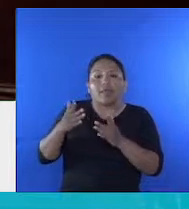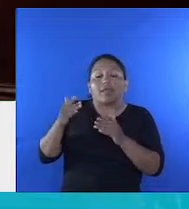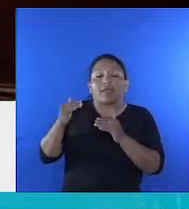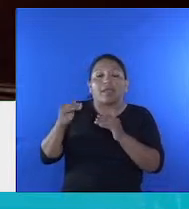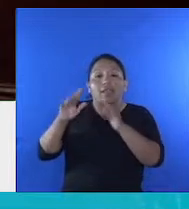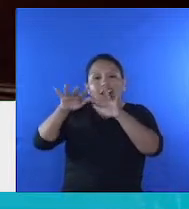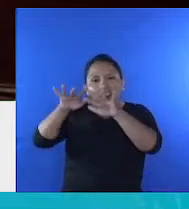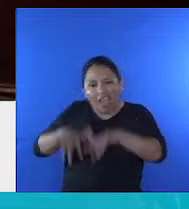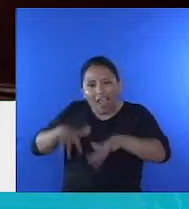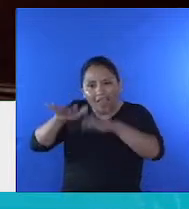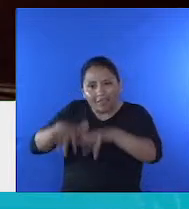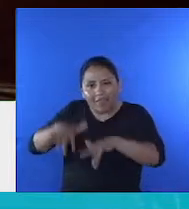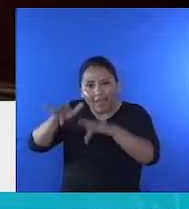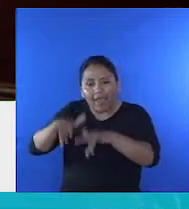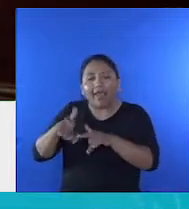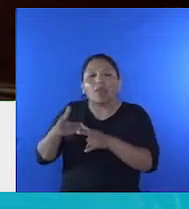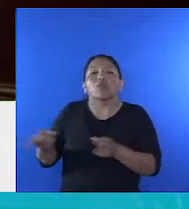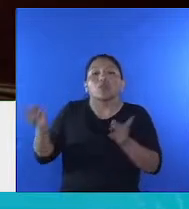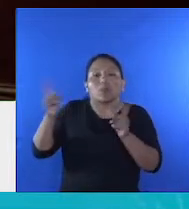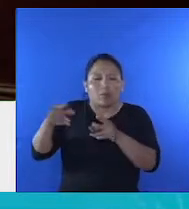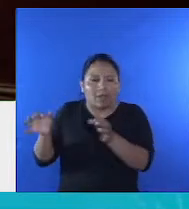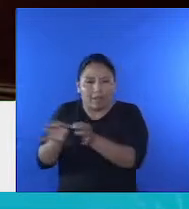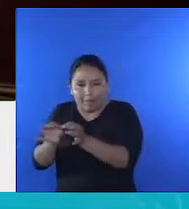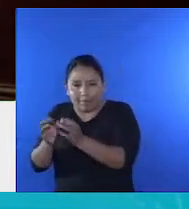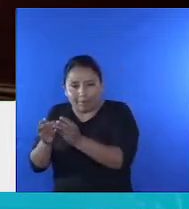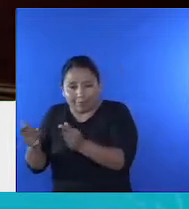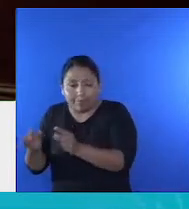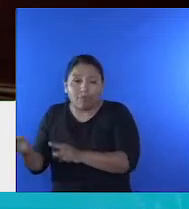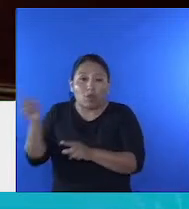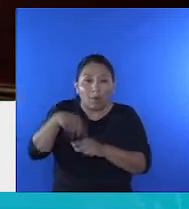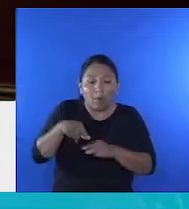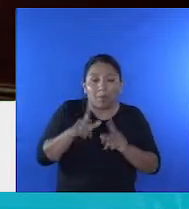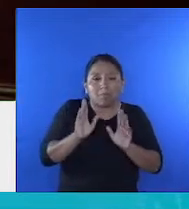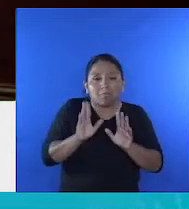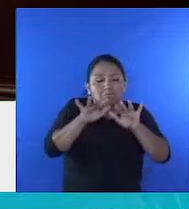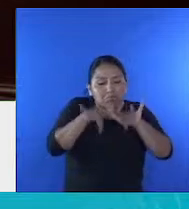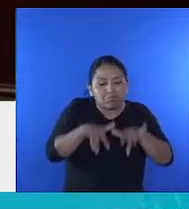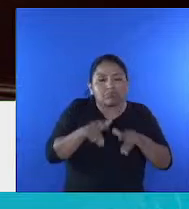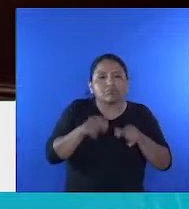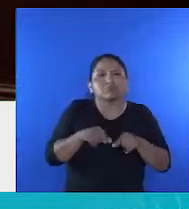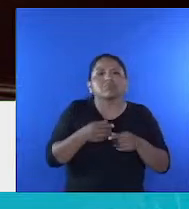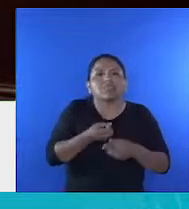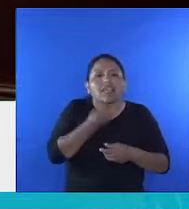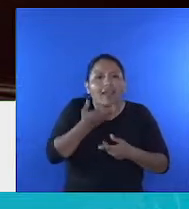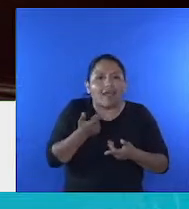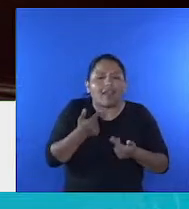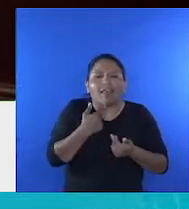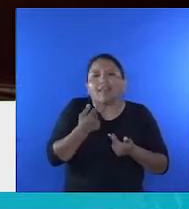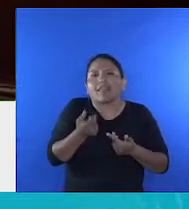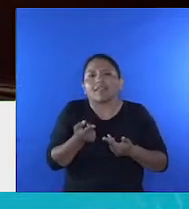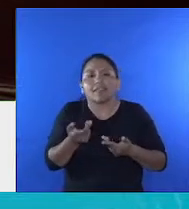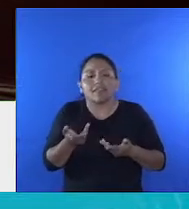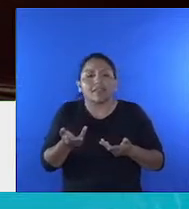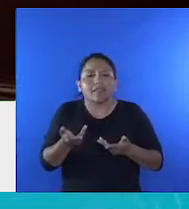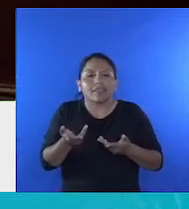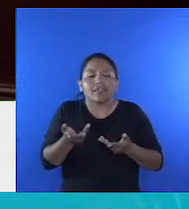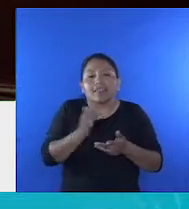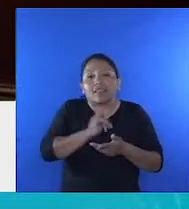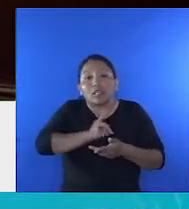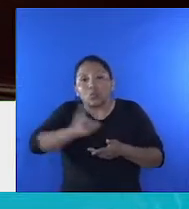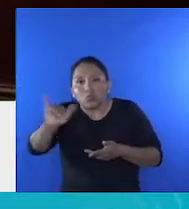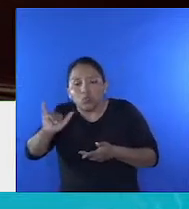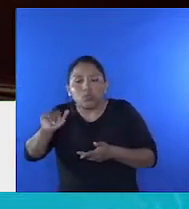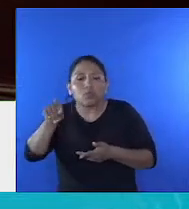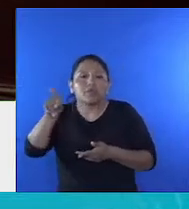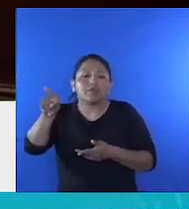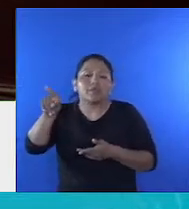superiores, en las actas de recepción cuando vuelven de Malvinas. Los mismos cuadros declaran, por un lado, dicen, denuncian a